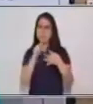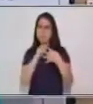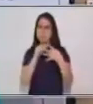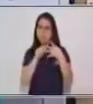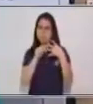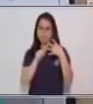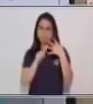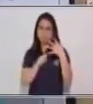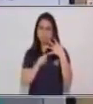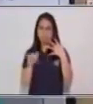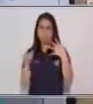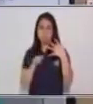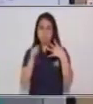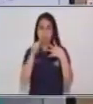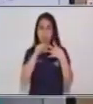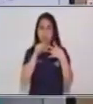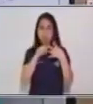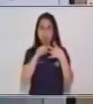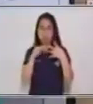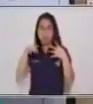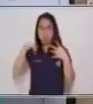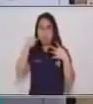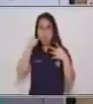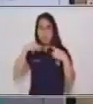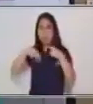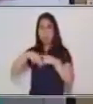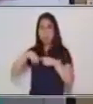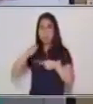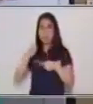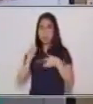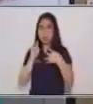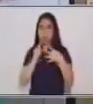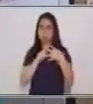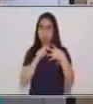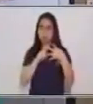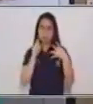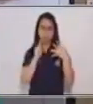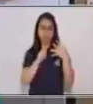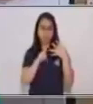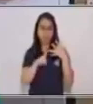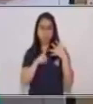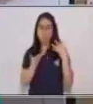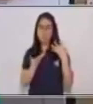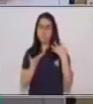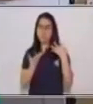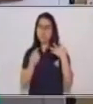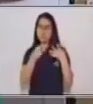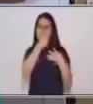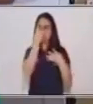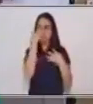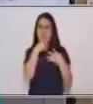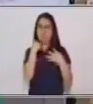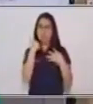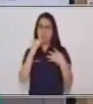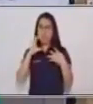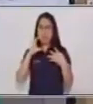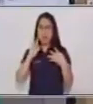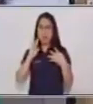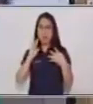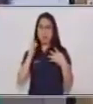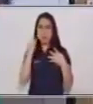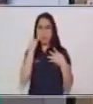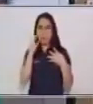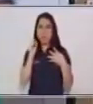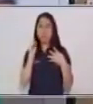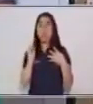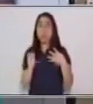ruido y rocío. Y si ves, encontramos acá la vocal I y la vocal O, y hasta abajo